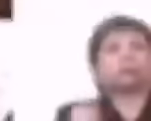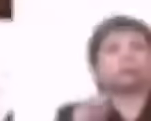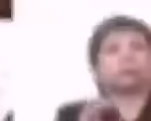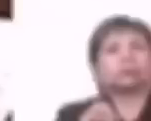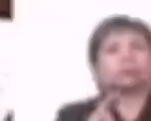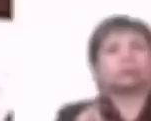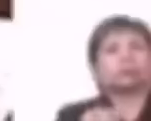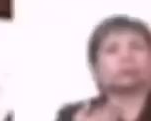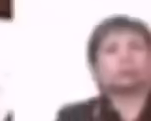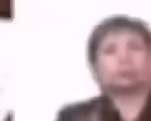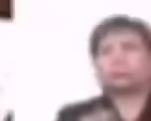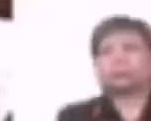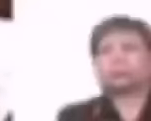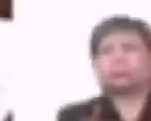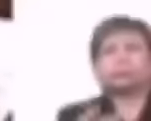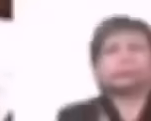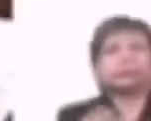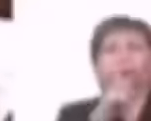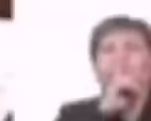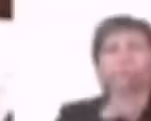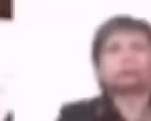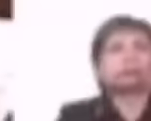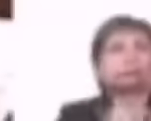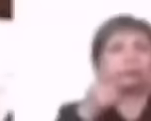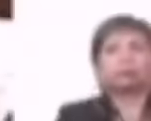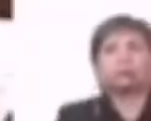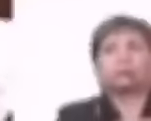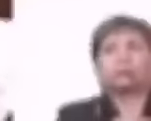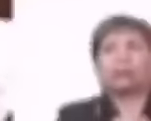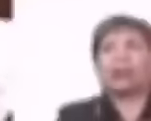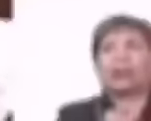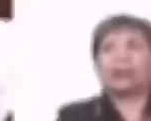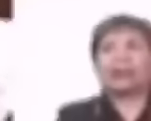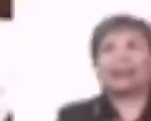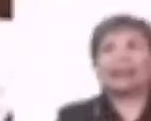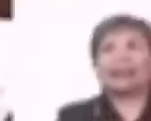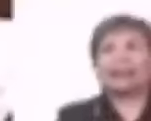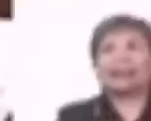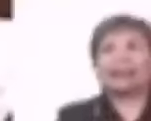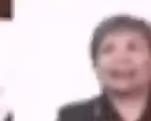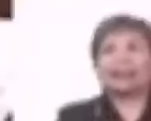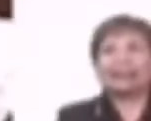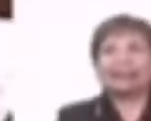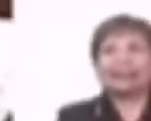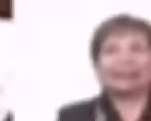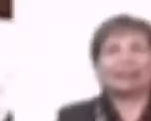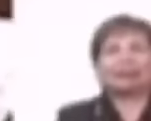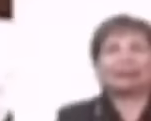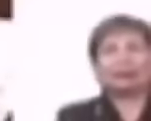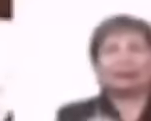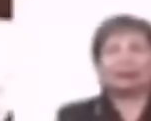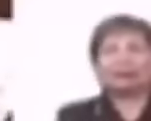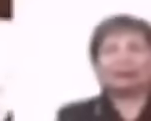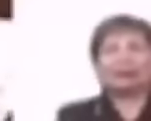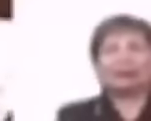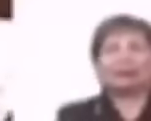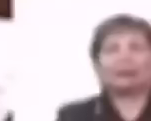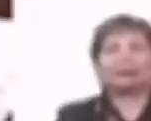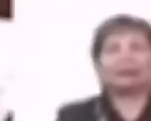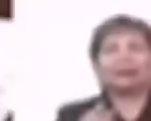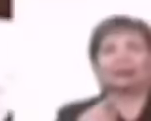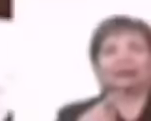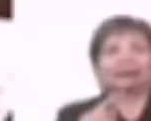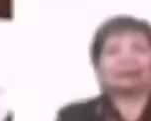Roca y otros casos que comprometen e interpelan a los estados para que finalmente se obtenga justicia, que no es justicia, porque como decía la colega que me